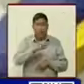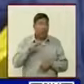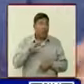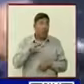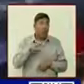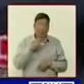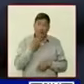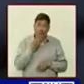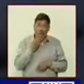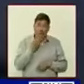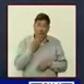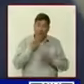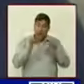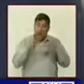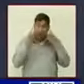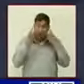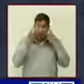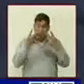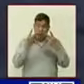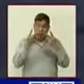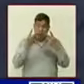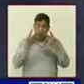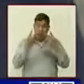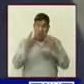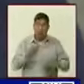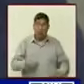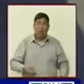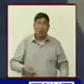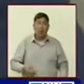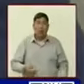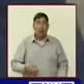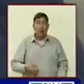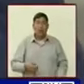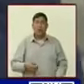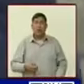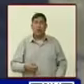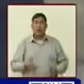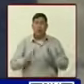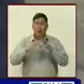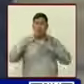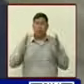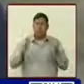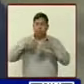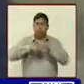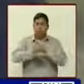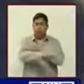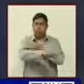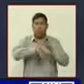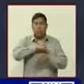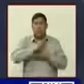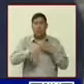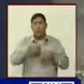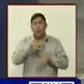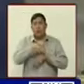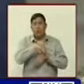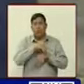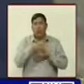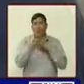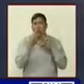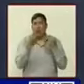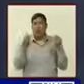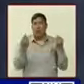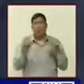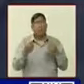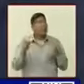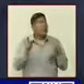Eso sí, acá se puede ver. Aquí se puede bajar y se puede ver. Acá se puede ver el embovedado del fondo, todo tapado de tierra. Allá, por